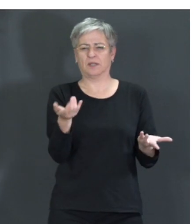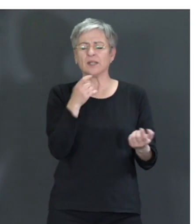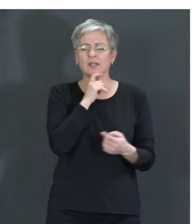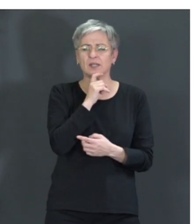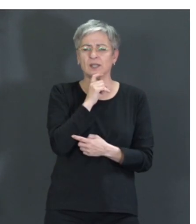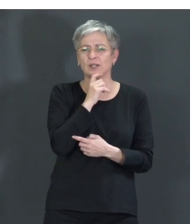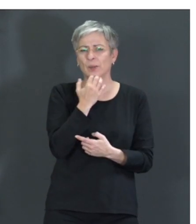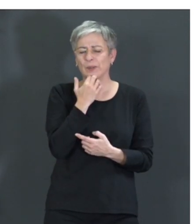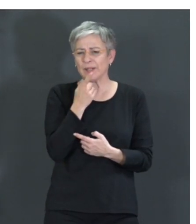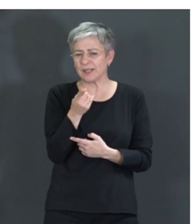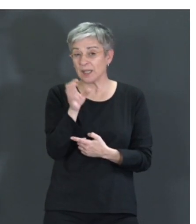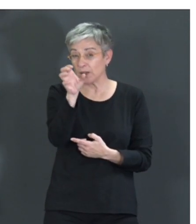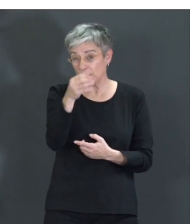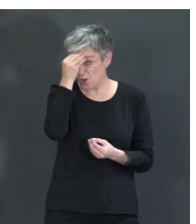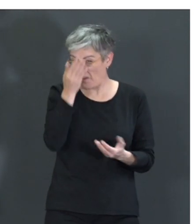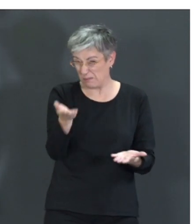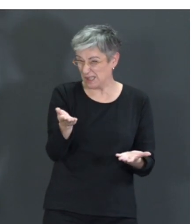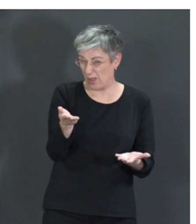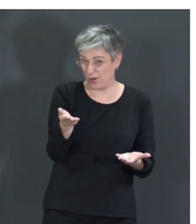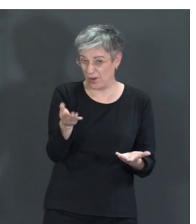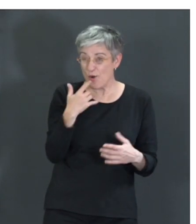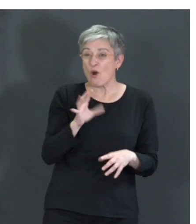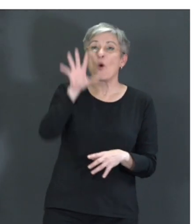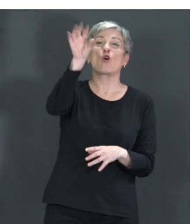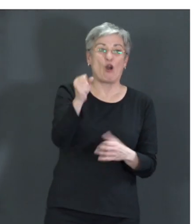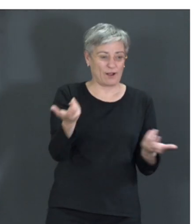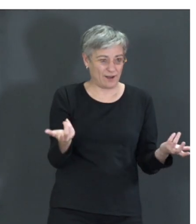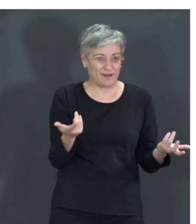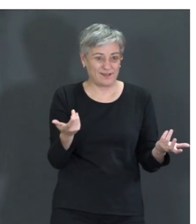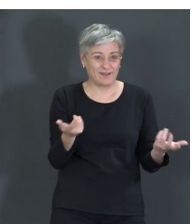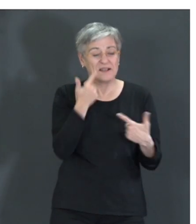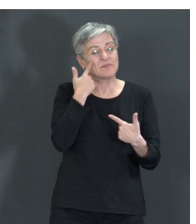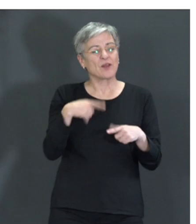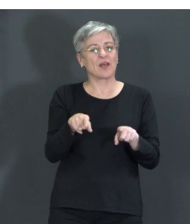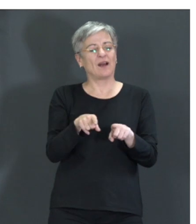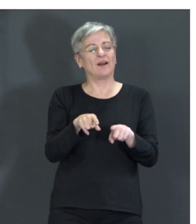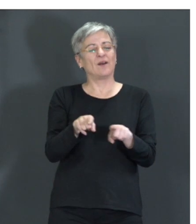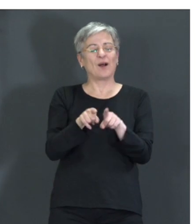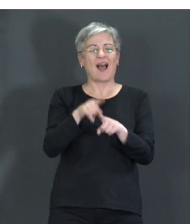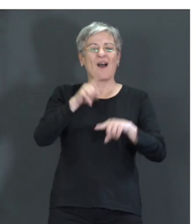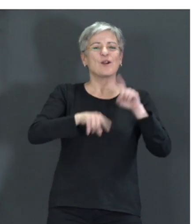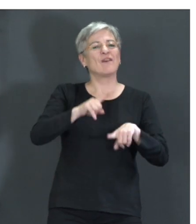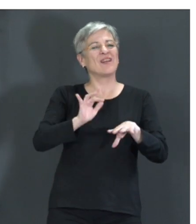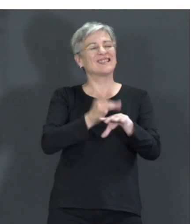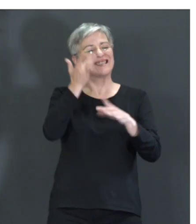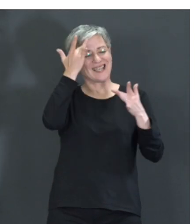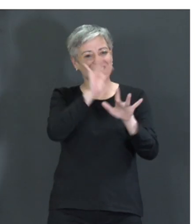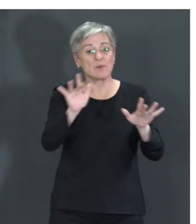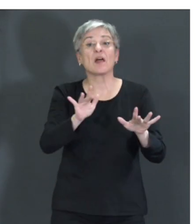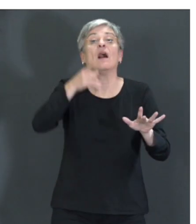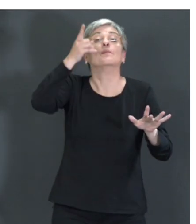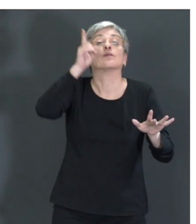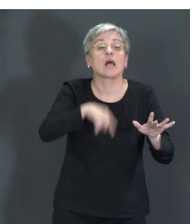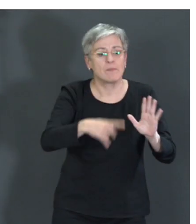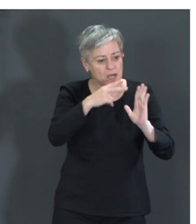bueno, ¿y esto no lo habéis pensado, no? Entonces hay cosas que a veces que falta mucha sensibilidad todavía. Y leerse la normativa, que es lo